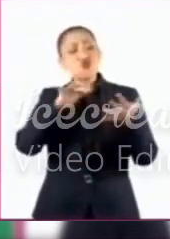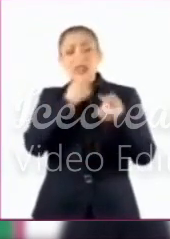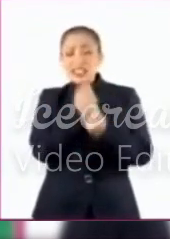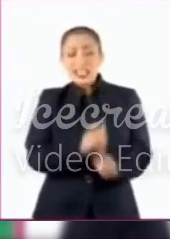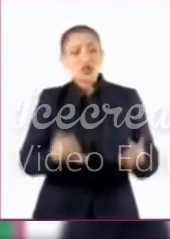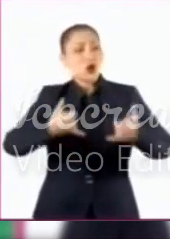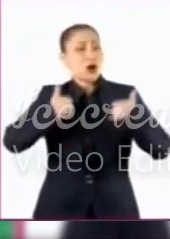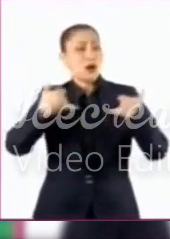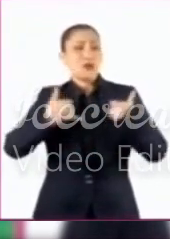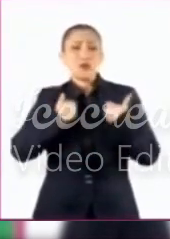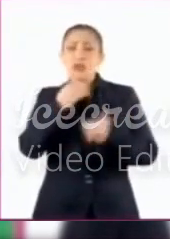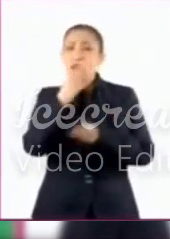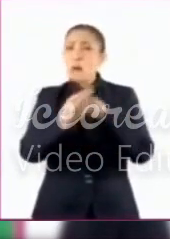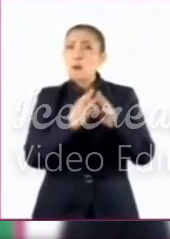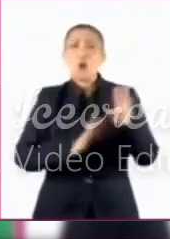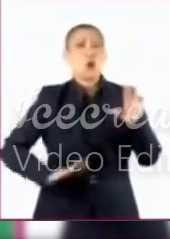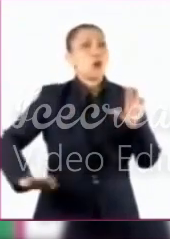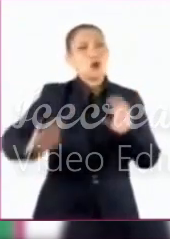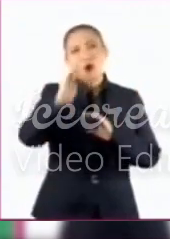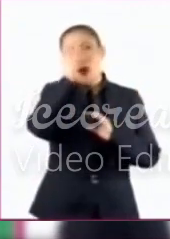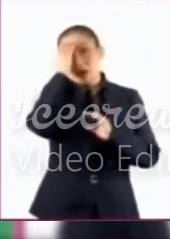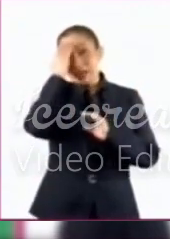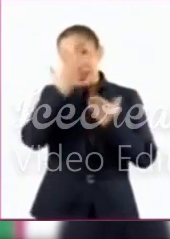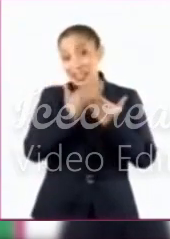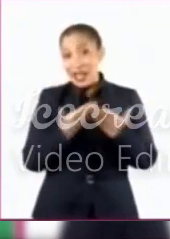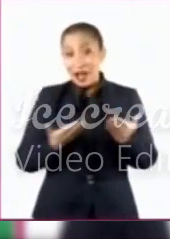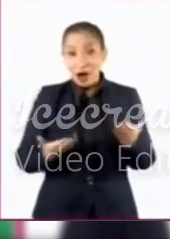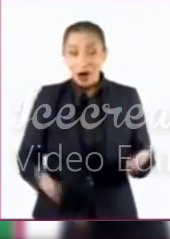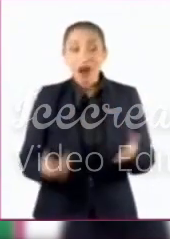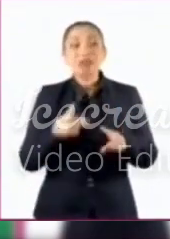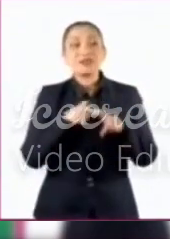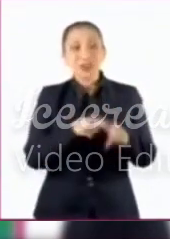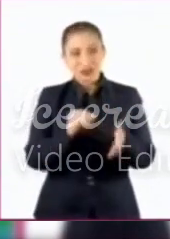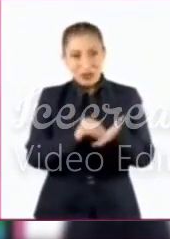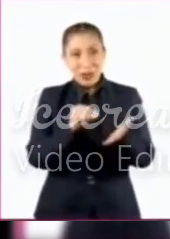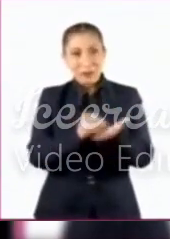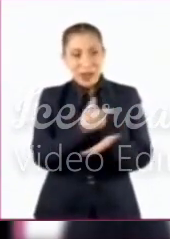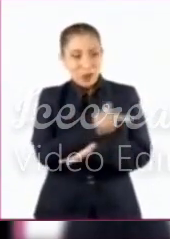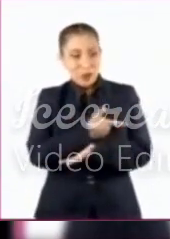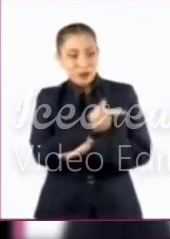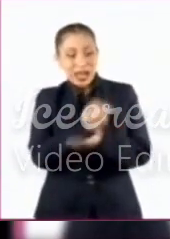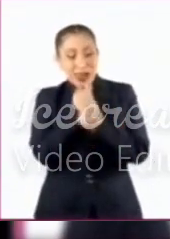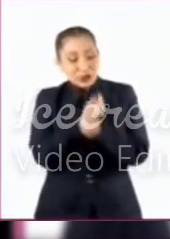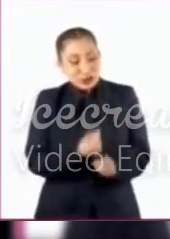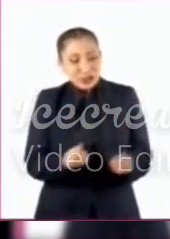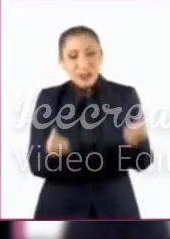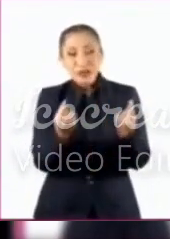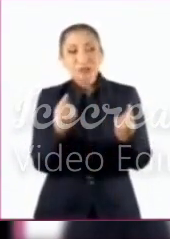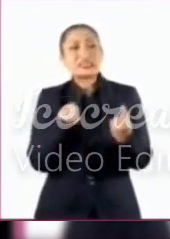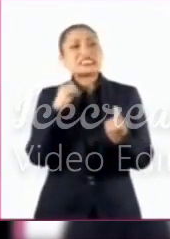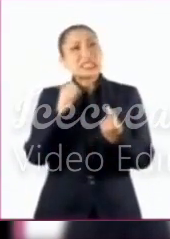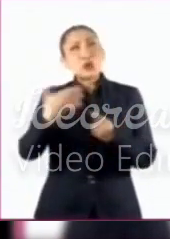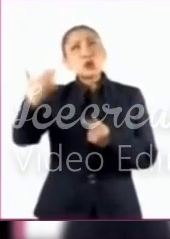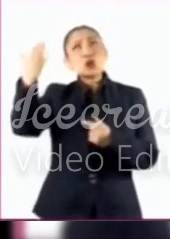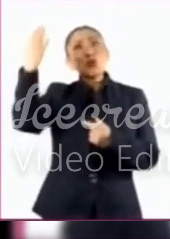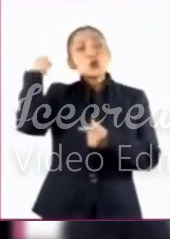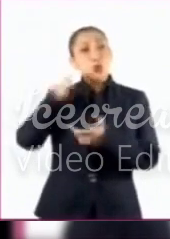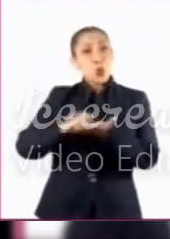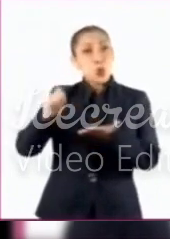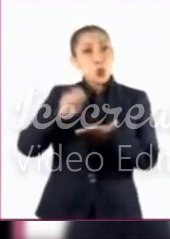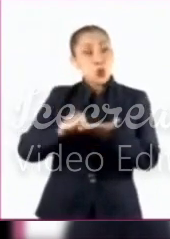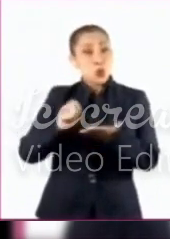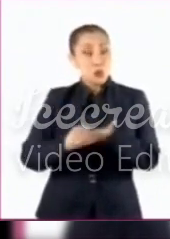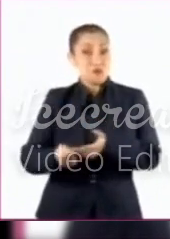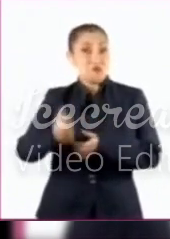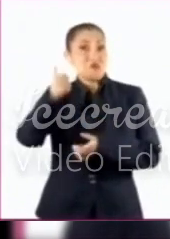por niños y jóvenes de todo el mundo y hoy en día siguen interesando al público infantil a pesar que se escribieron hace